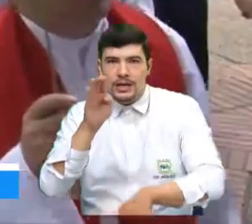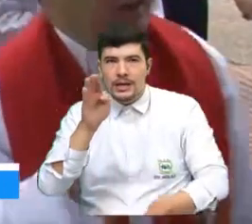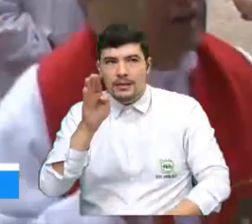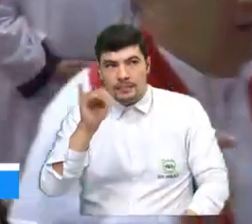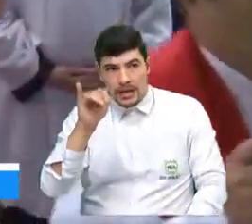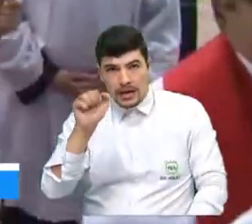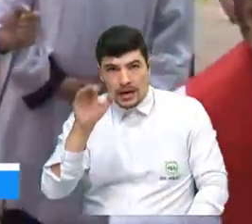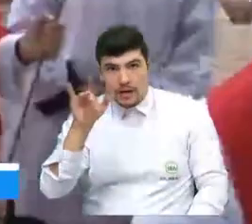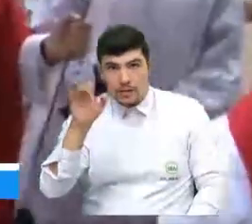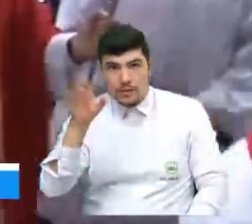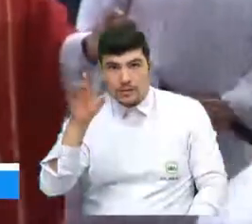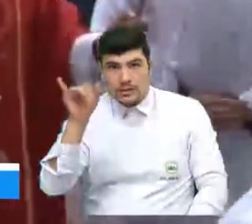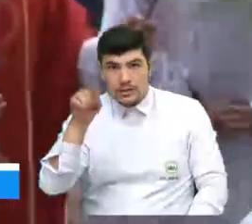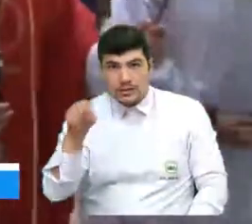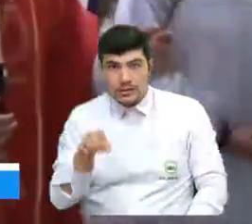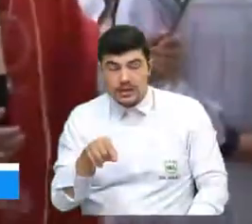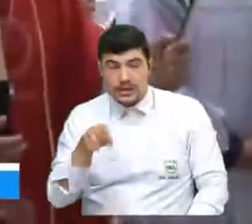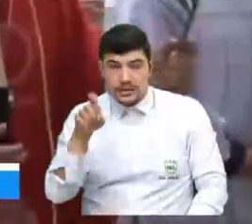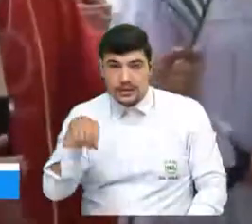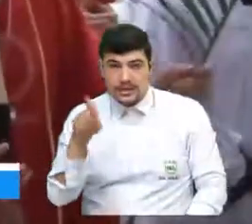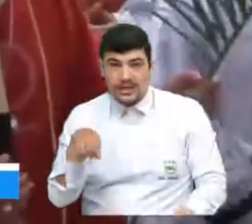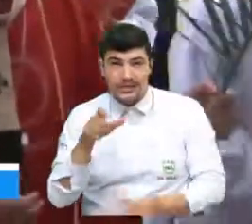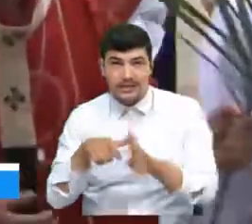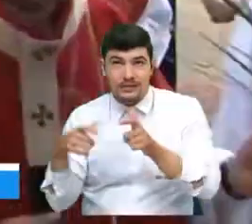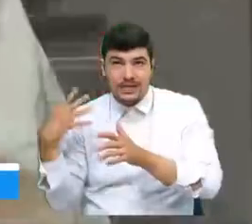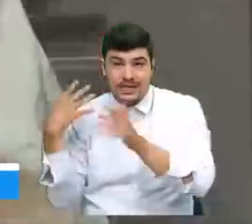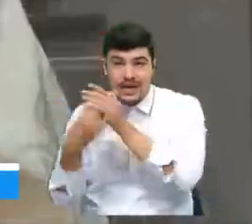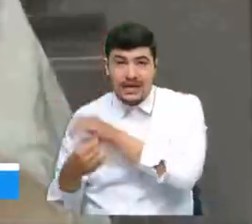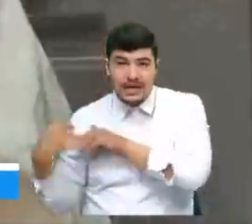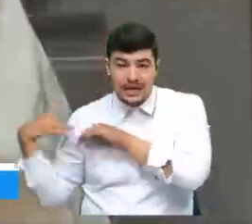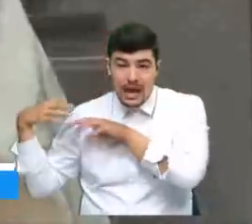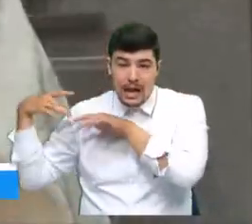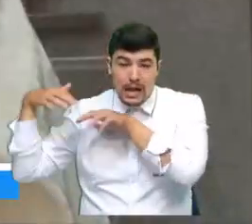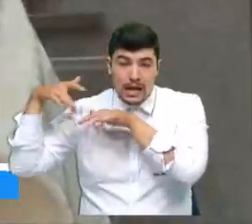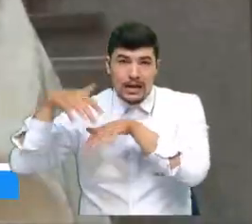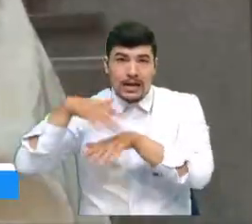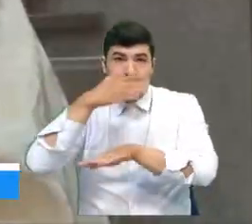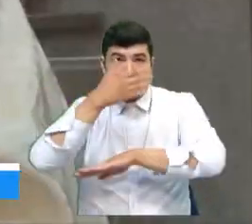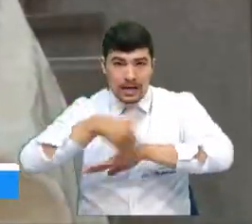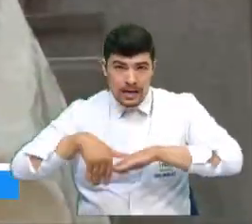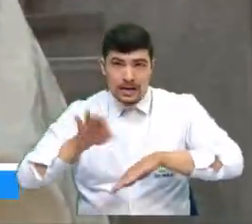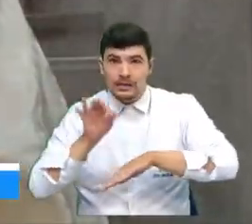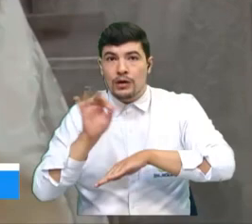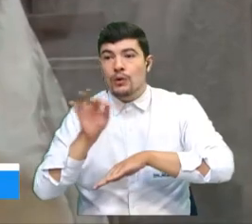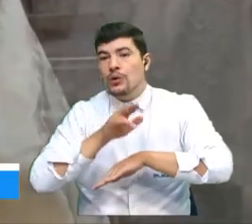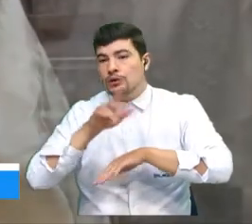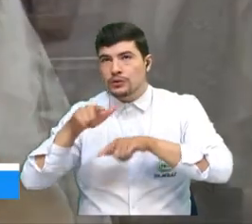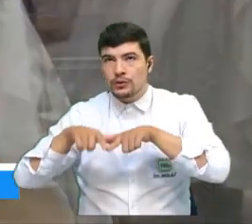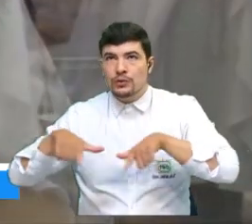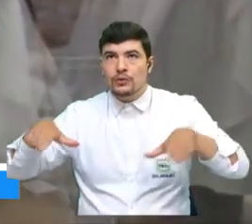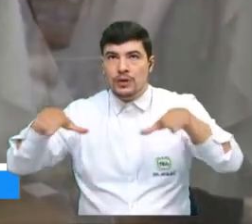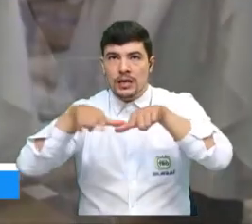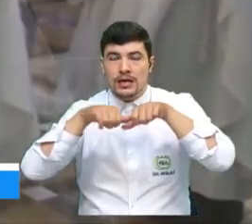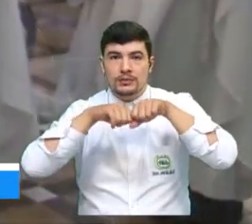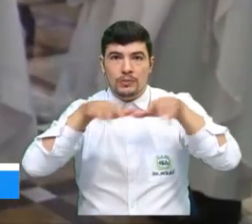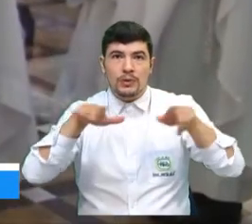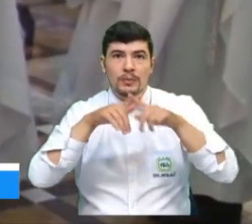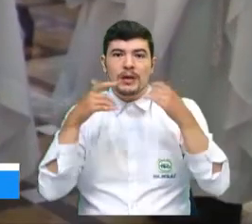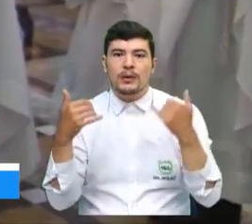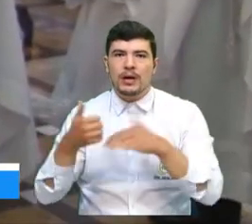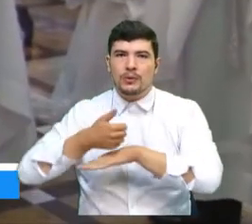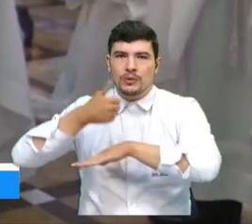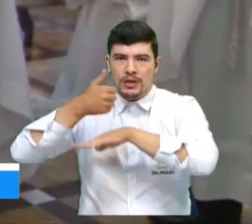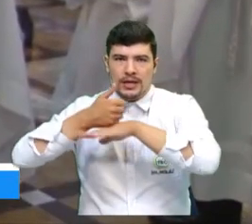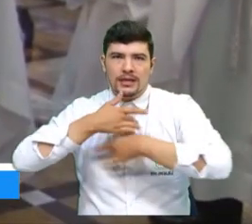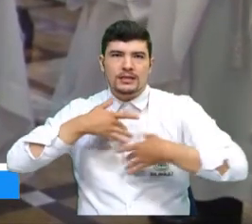desde desplazamientos masivos por calles u otros espacios públicos de acuerdo con las autoridades habrá